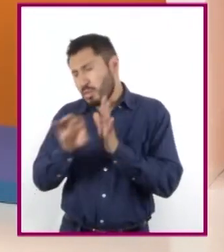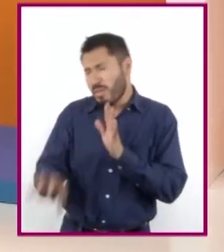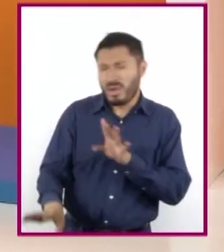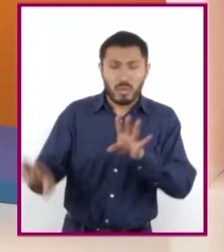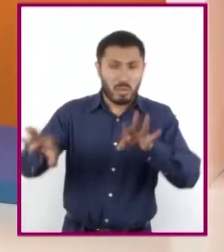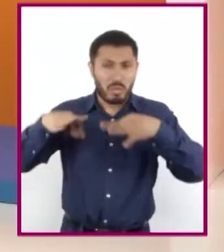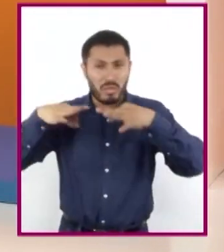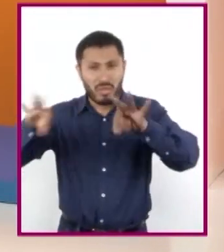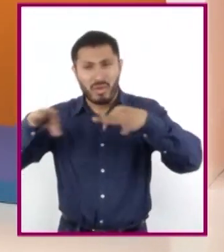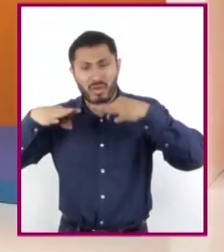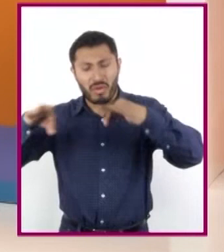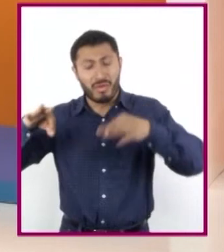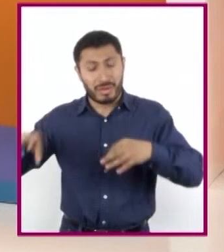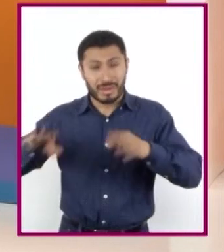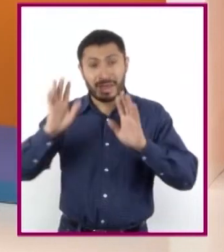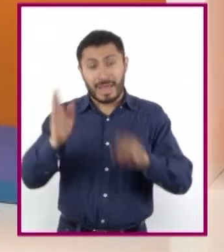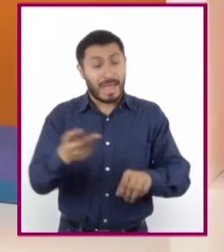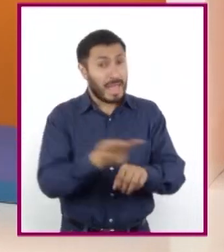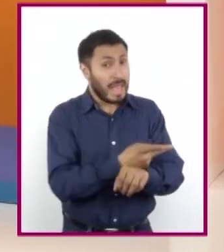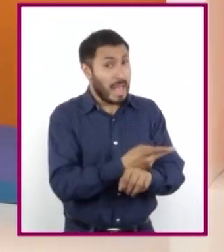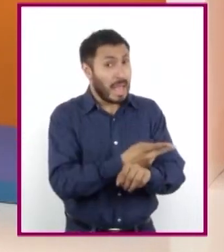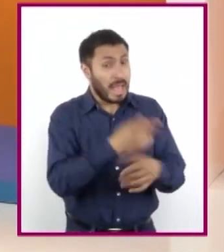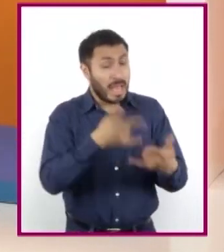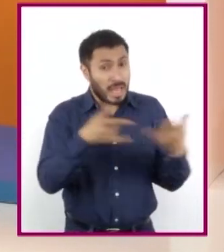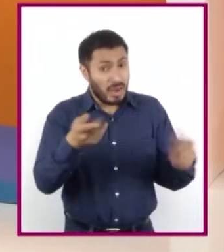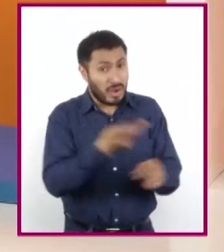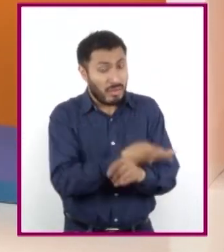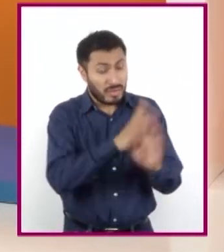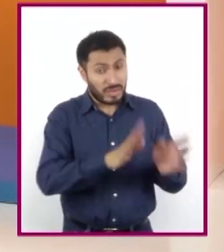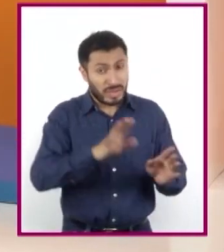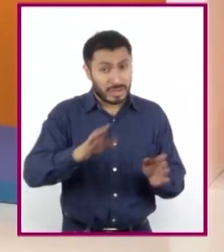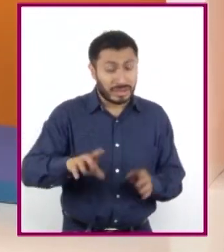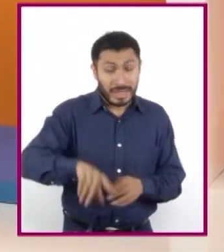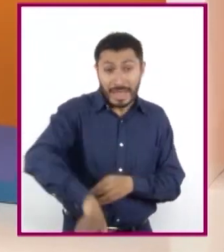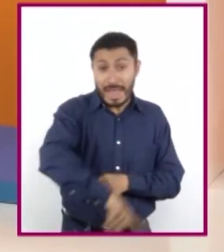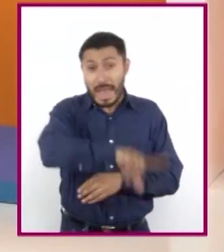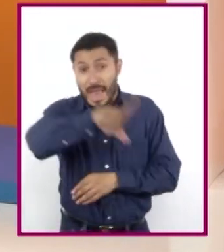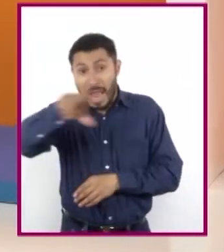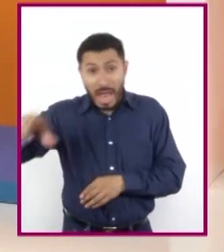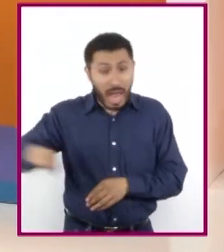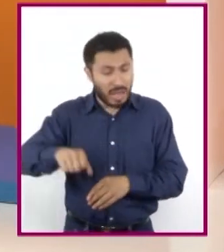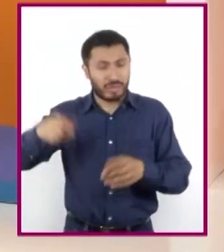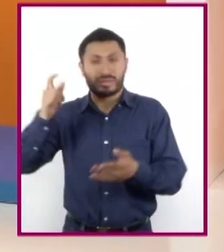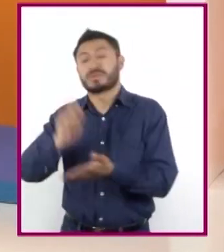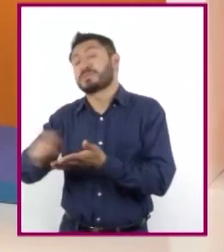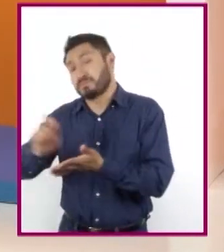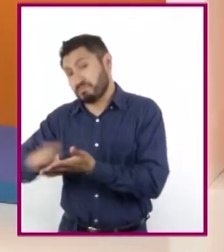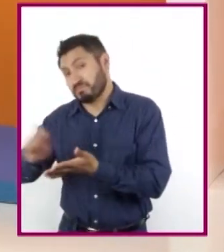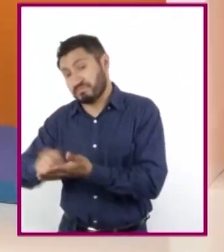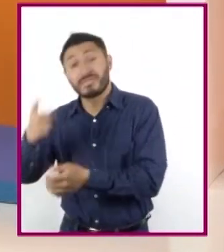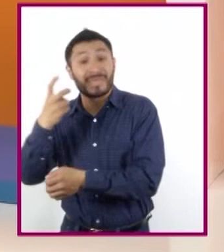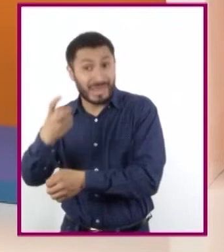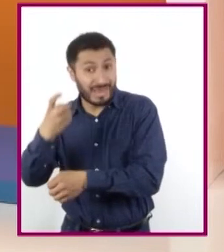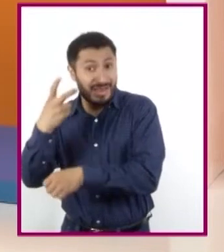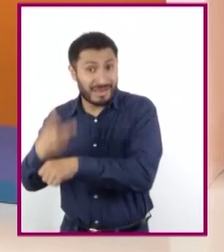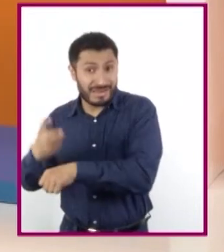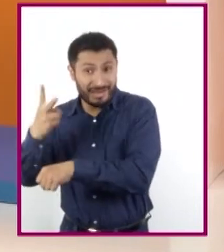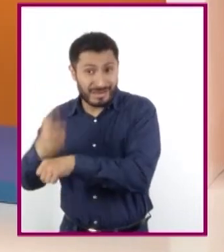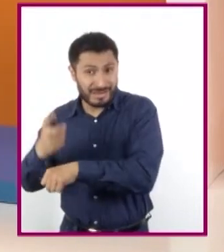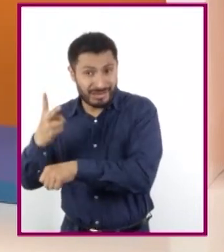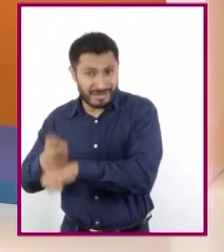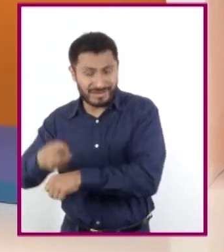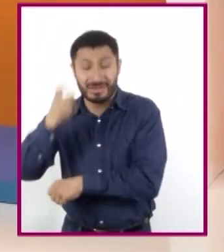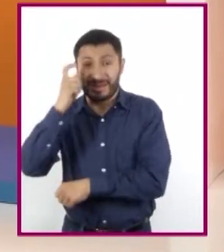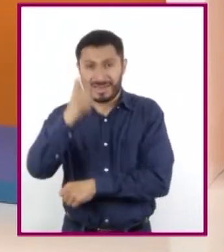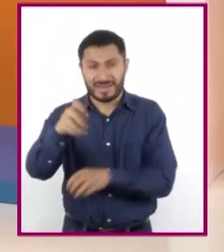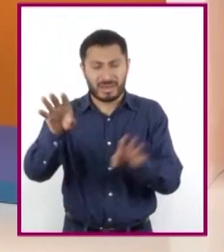un momento posterior a los hechos que se describen. Es decir, nos hablan de